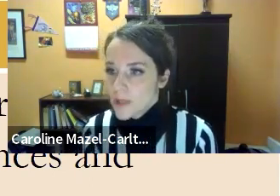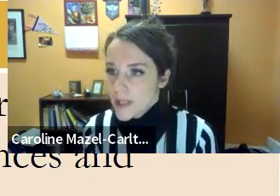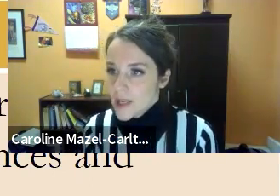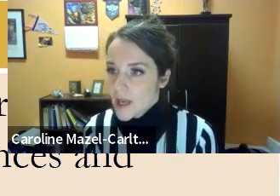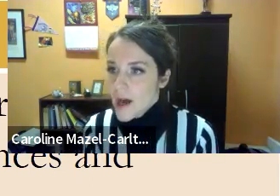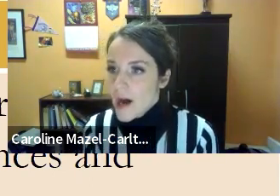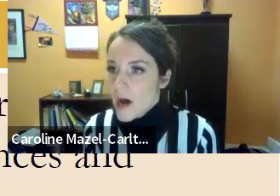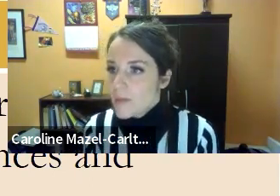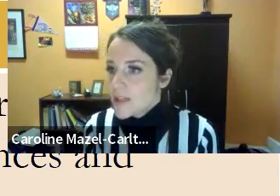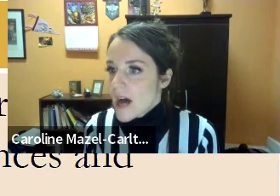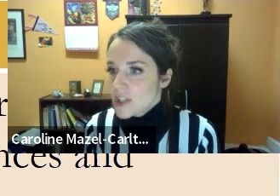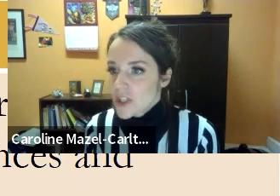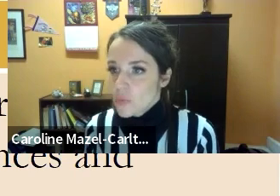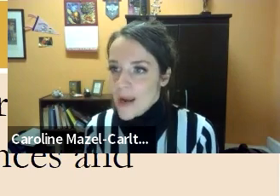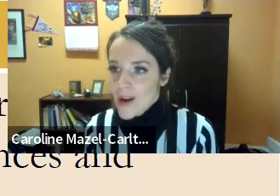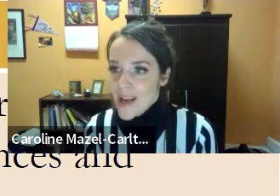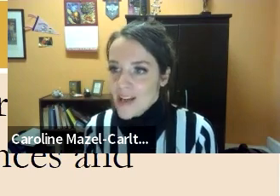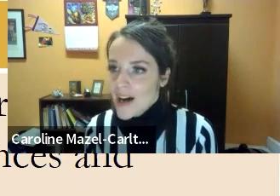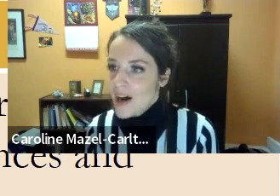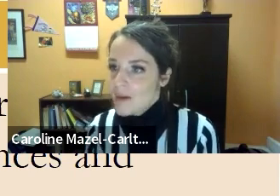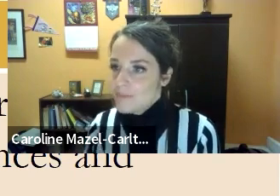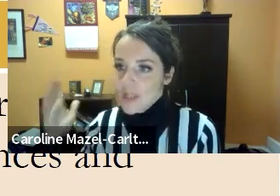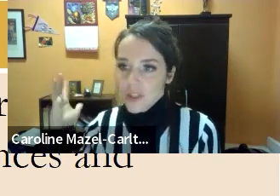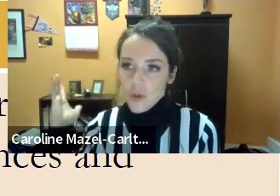usar nuestra propia vulnerabilidad.